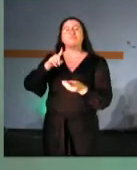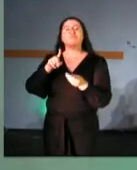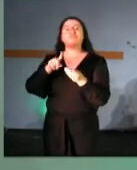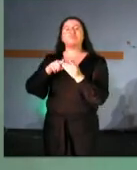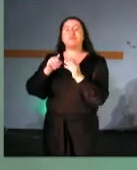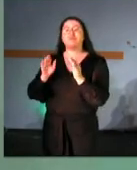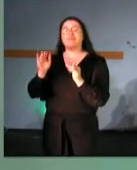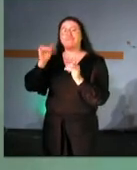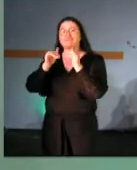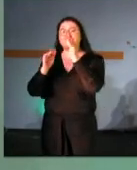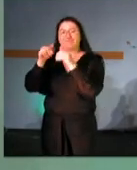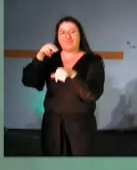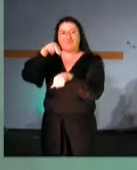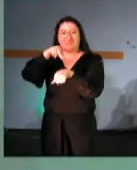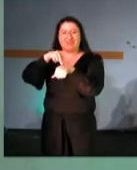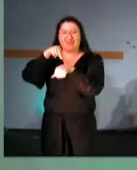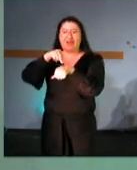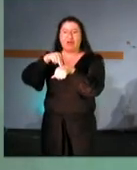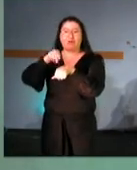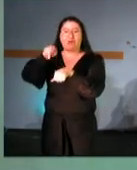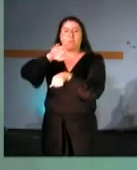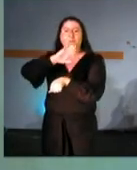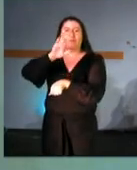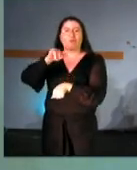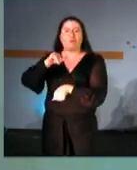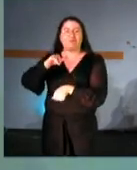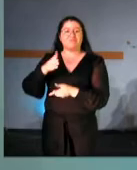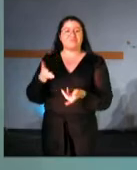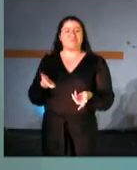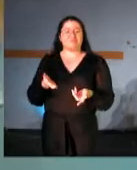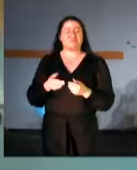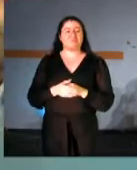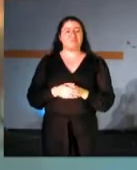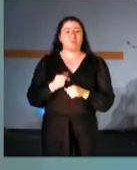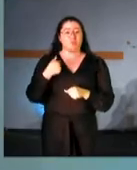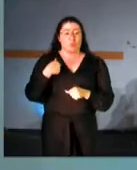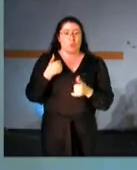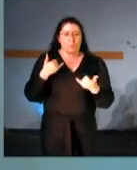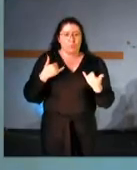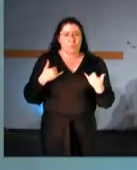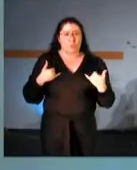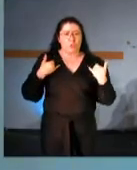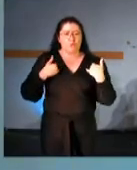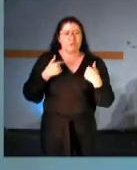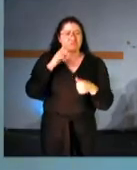era un chavalo, pero aquel muchacho me llamó la atención.